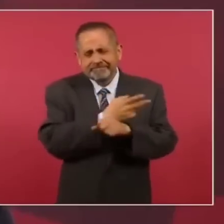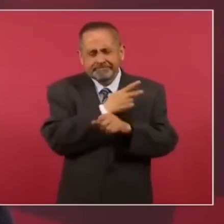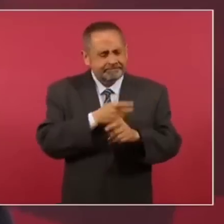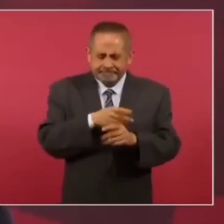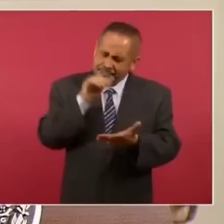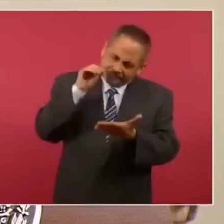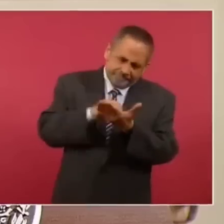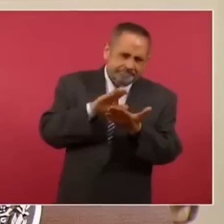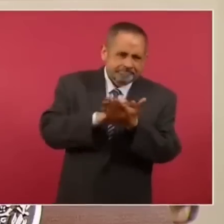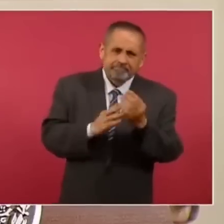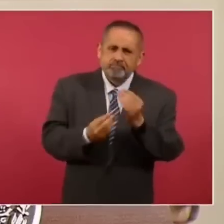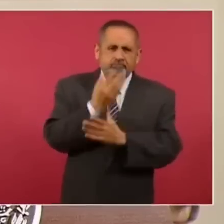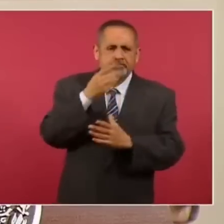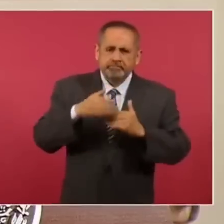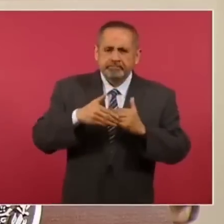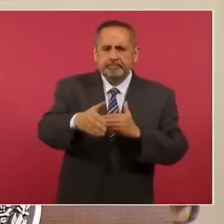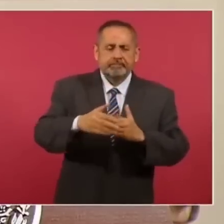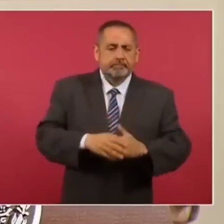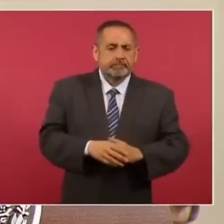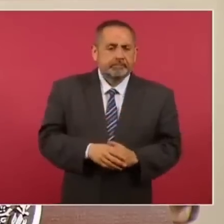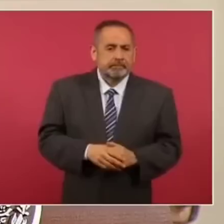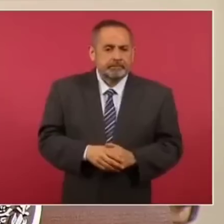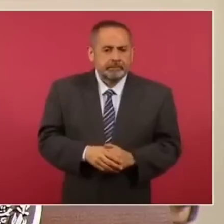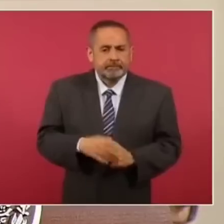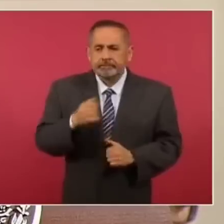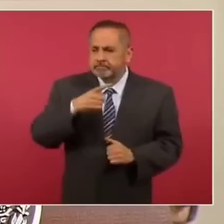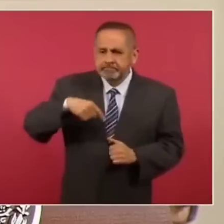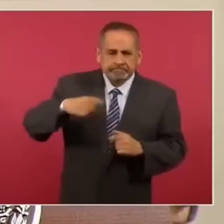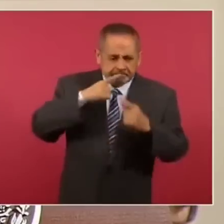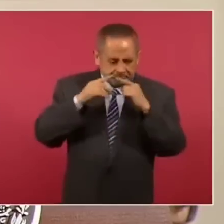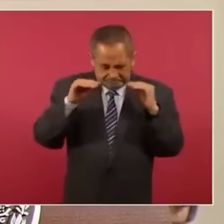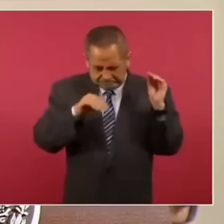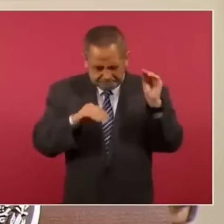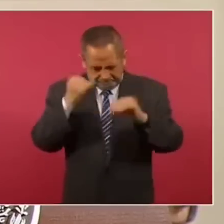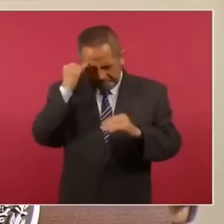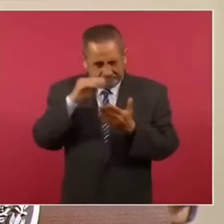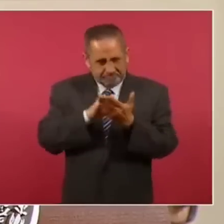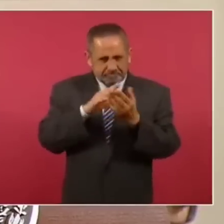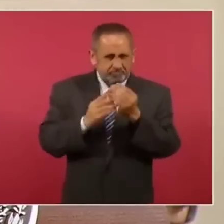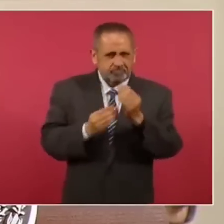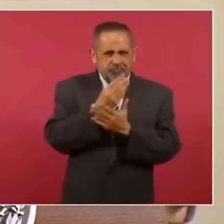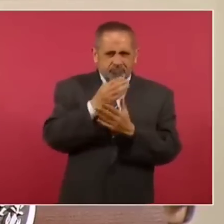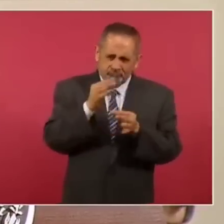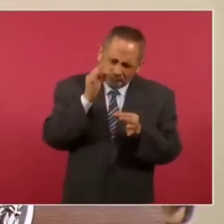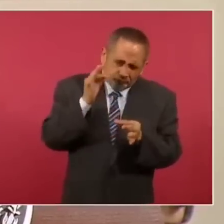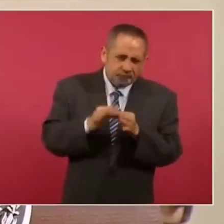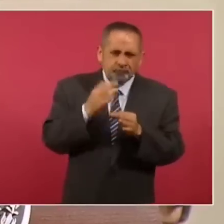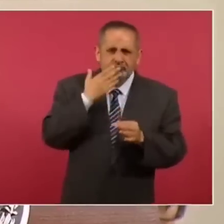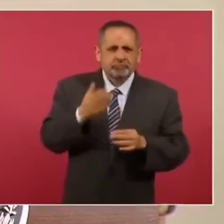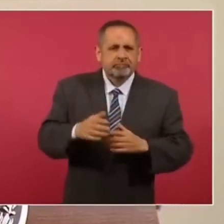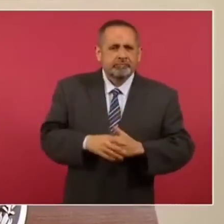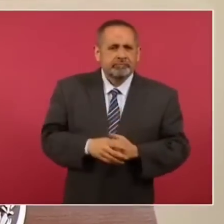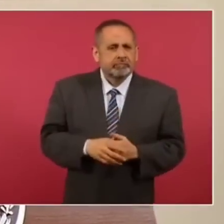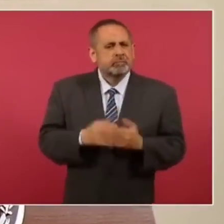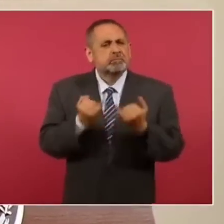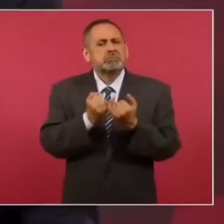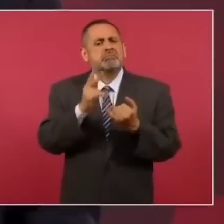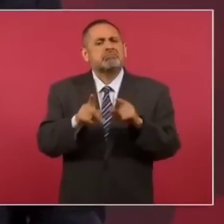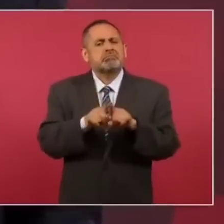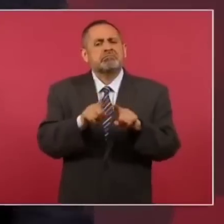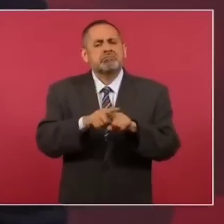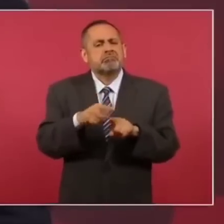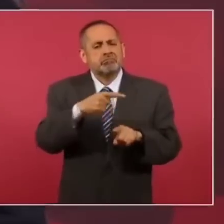vigente y construir la nueva jurisprudencia, así como hicieron